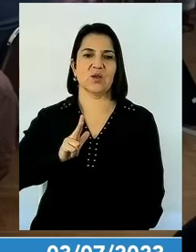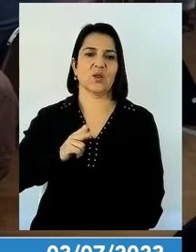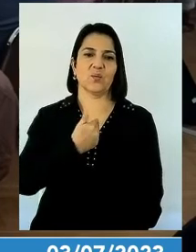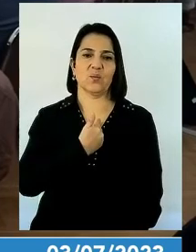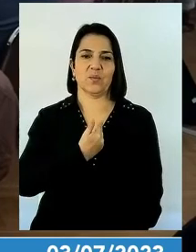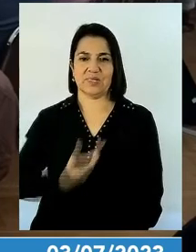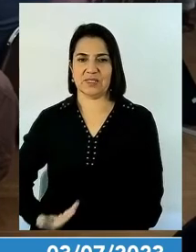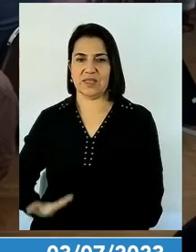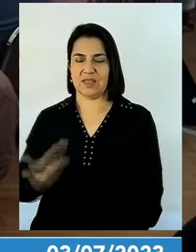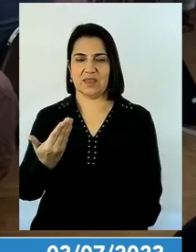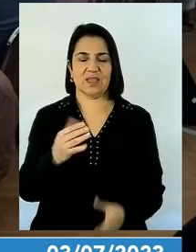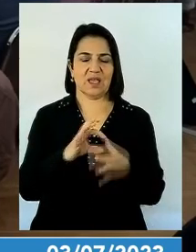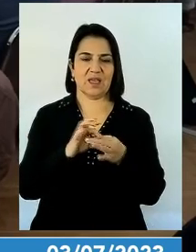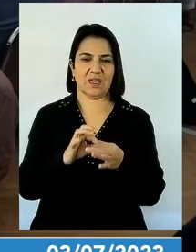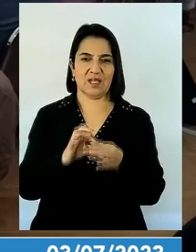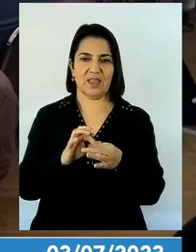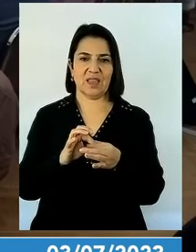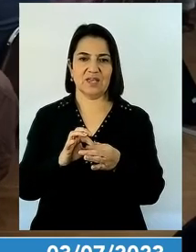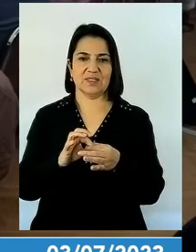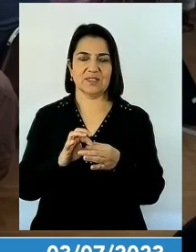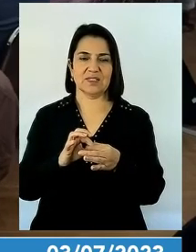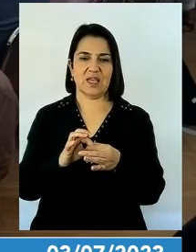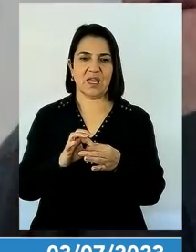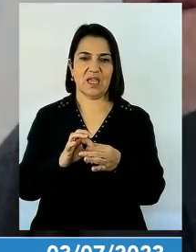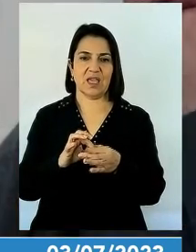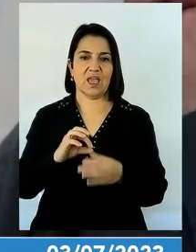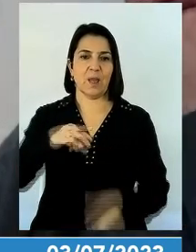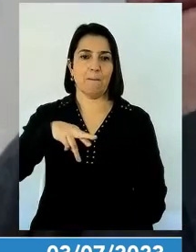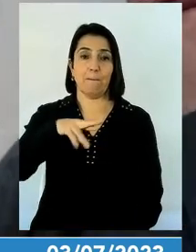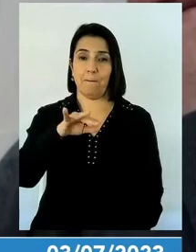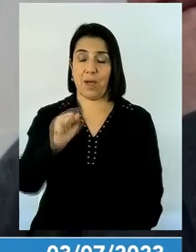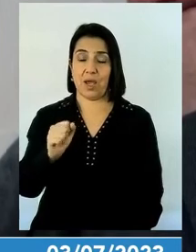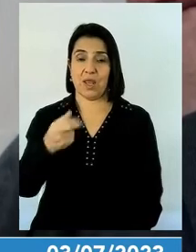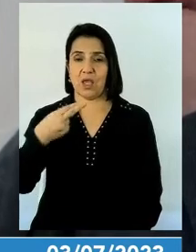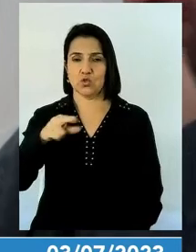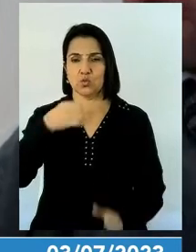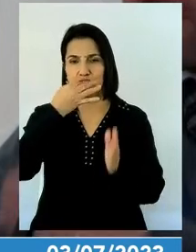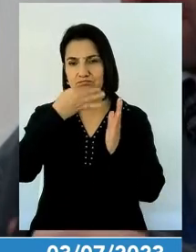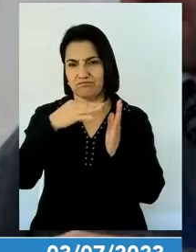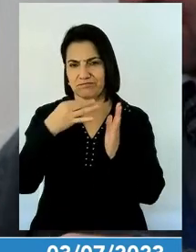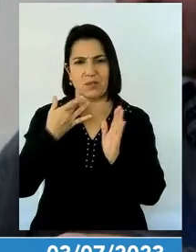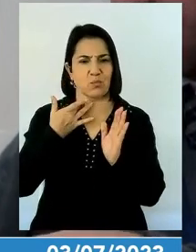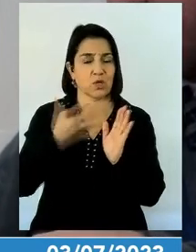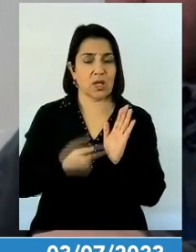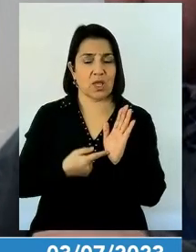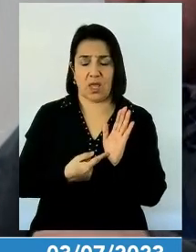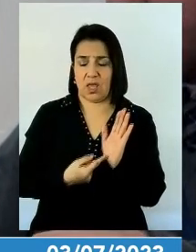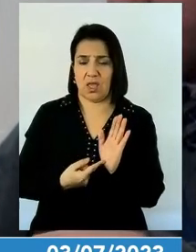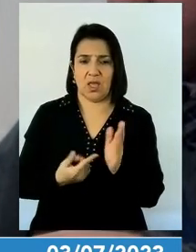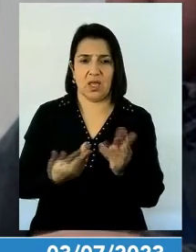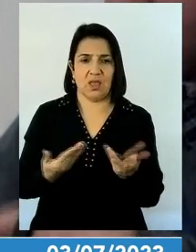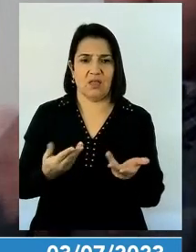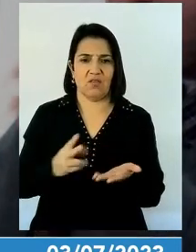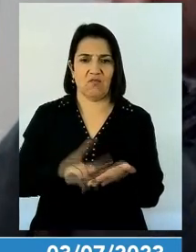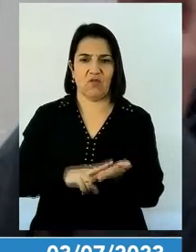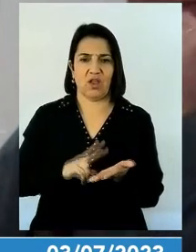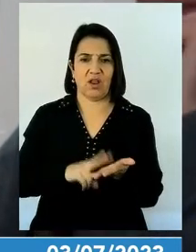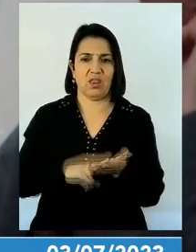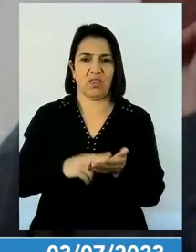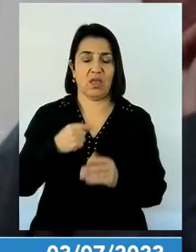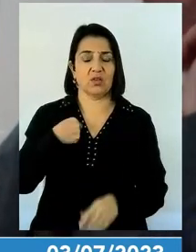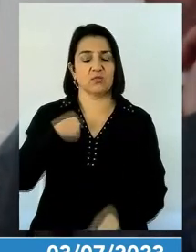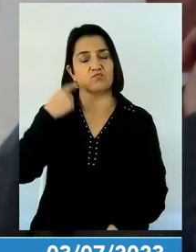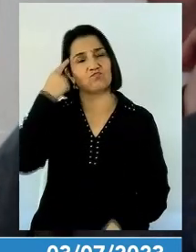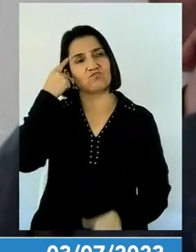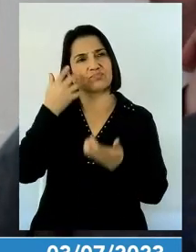Agradecer a María por su intervención, porque la verdad es que me hace reflexionar acerca de un tema